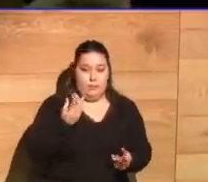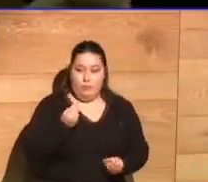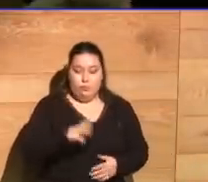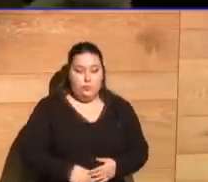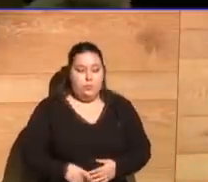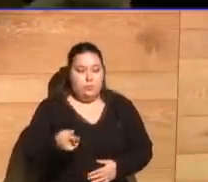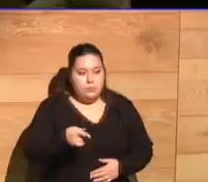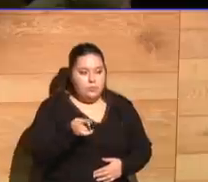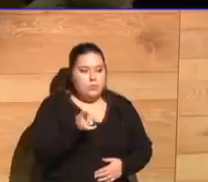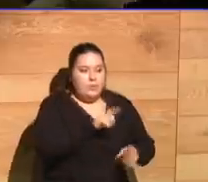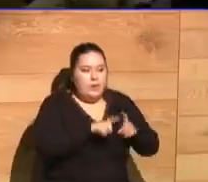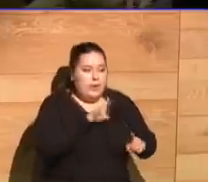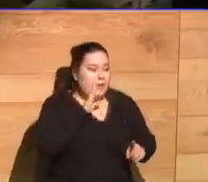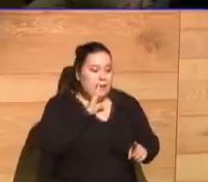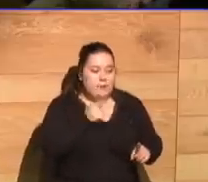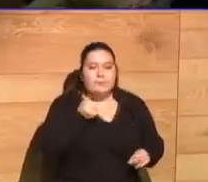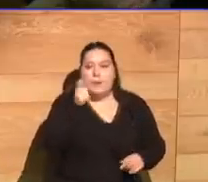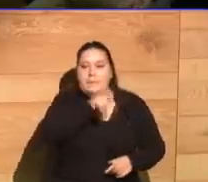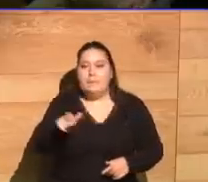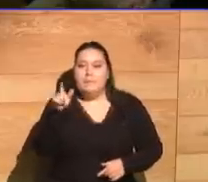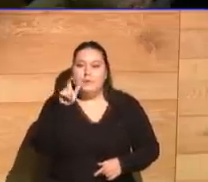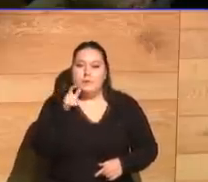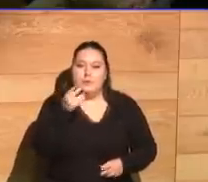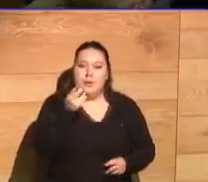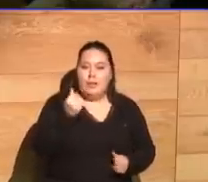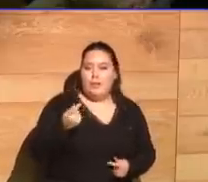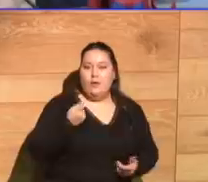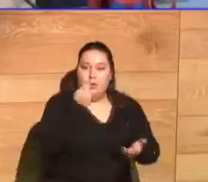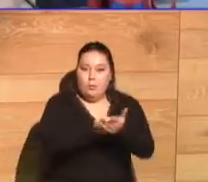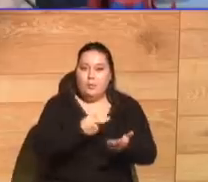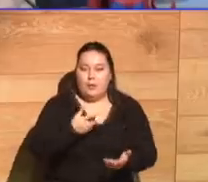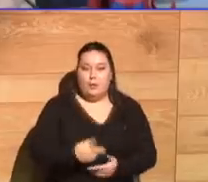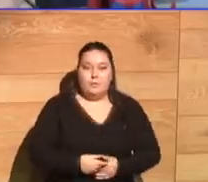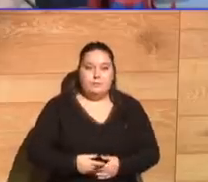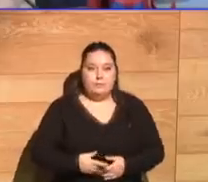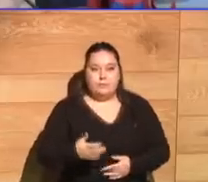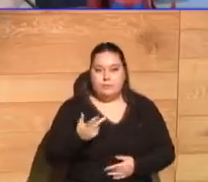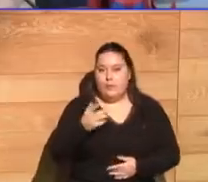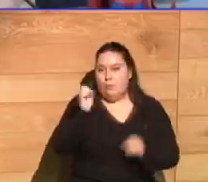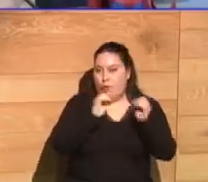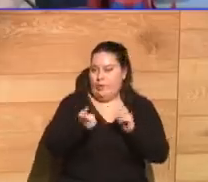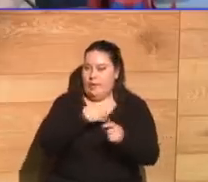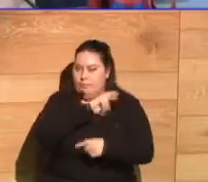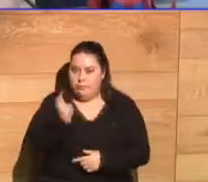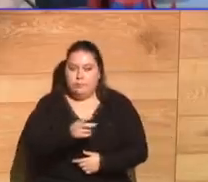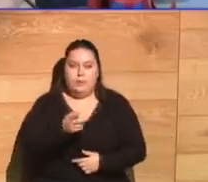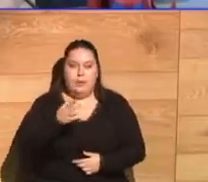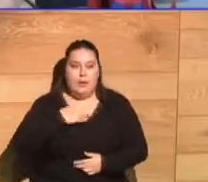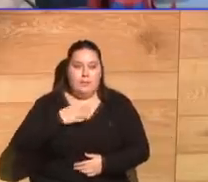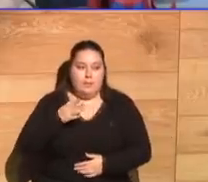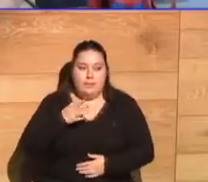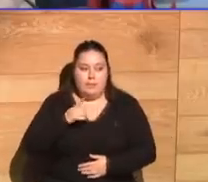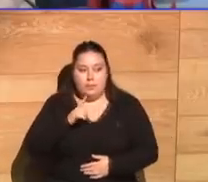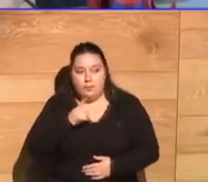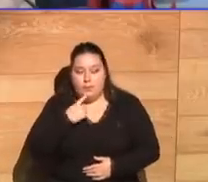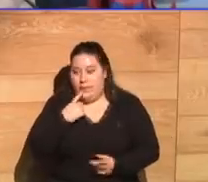que estaban buscando ya la financiación. Alguien que pusiera la pasta, realmente. No a el ver. Porcentaje, porque el porcentaje de vale, te doy dos. ¿De qué? Pues de esto. No me corresponde a mí levantarle los pies